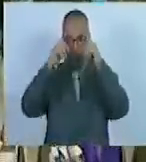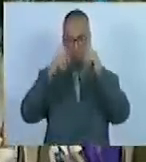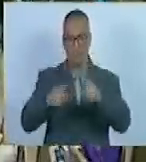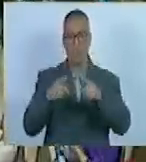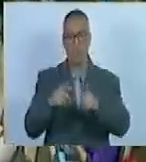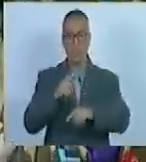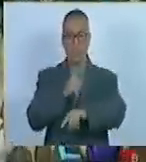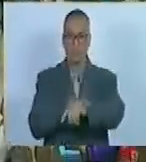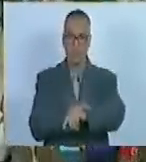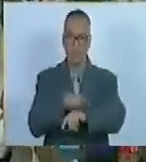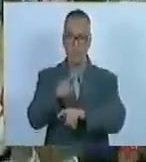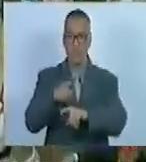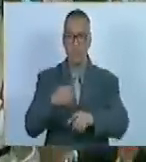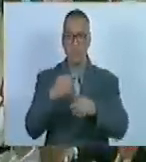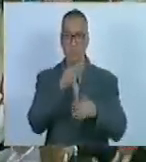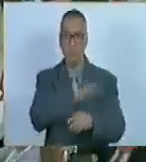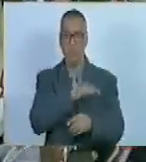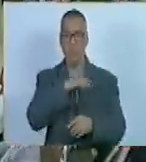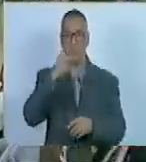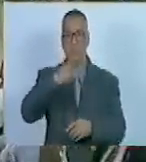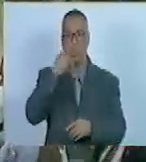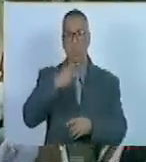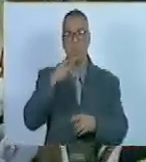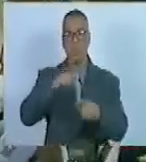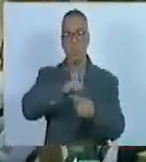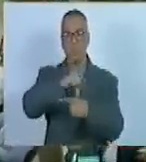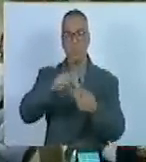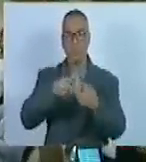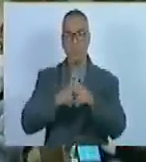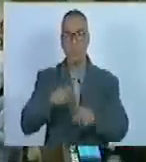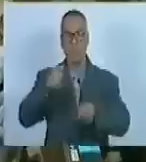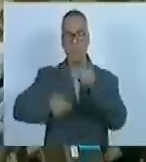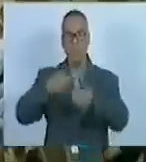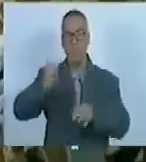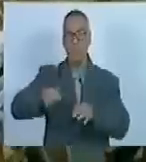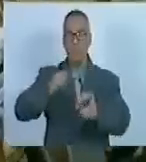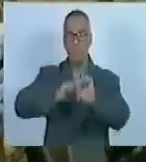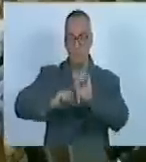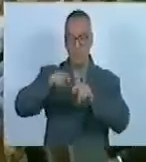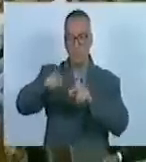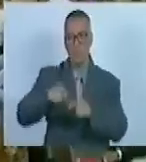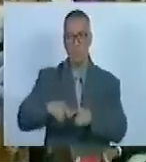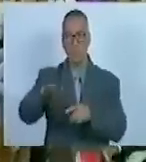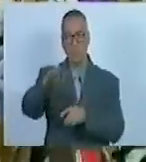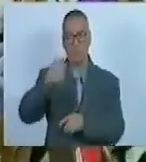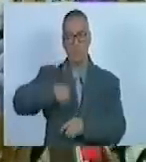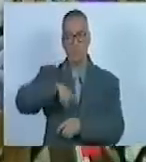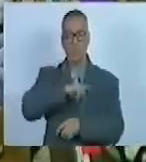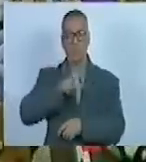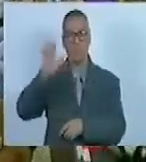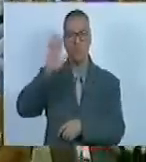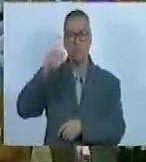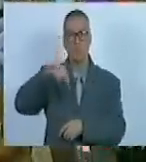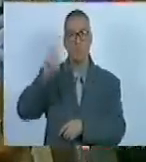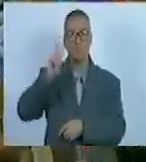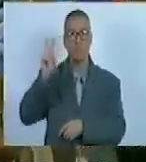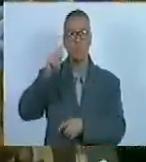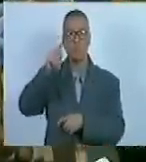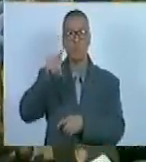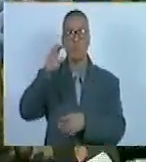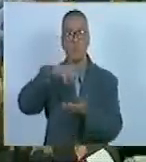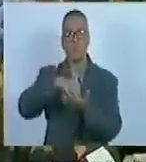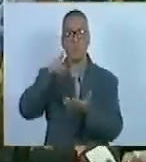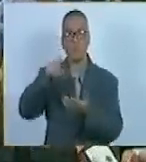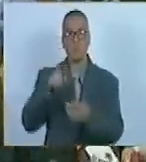con carácter sociopolítico y con herramientas jurídicas, lo combatimos. Y estamos comprometidos desde Venezuela, desde este